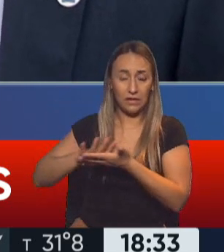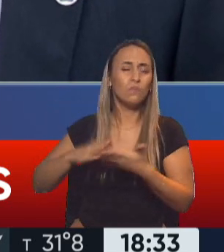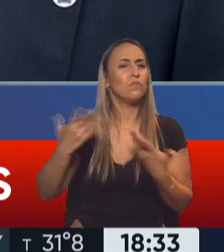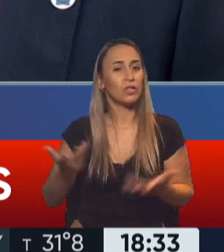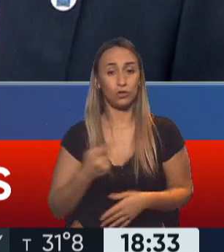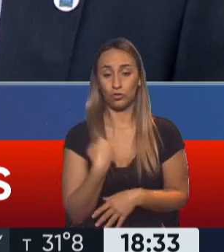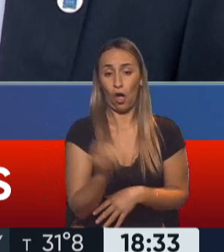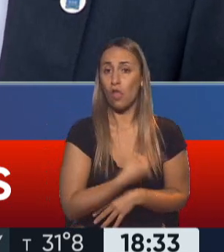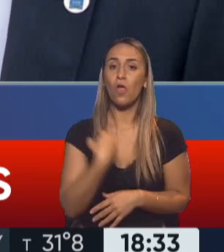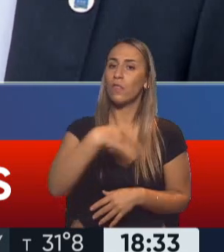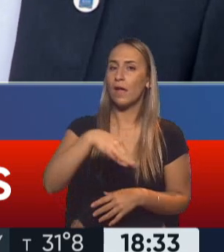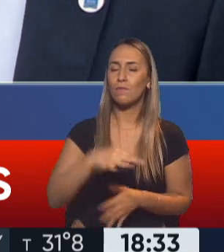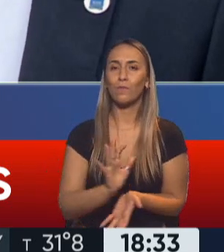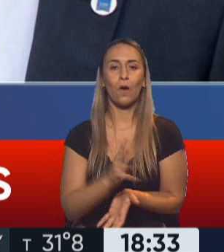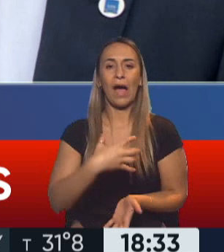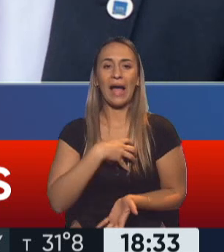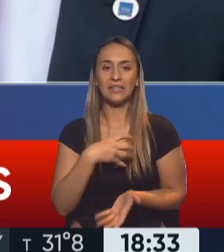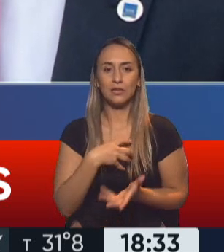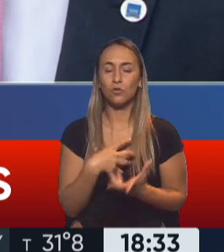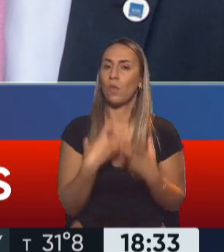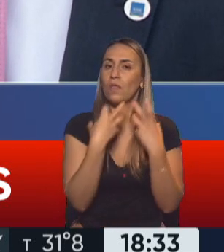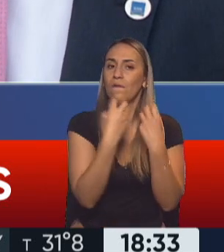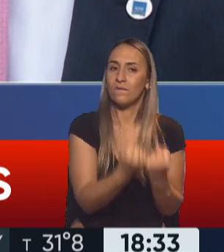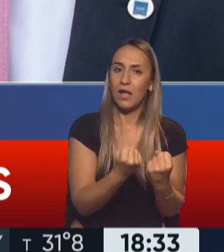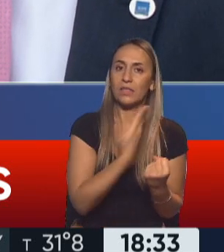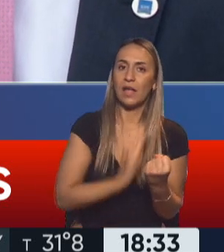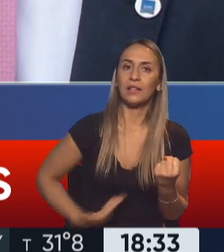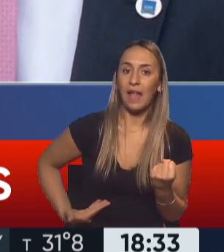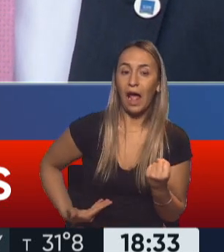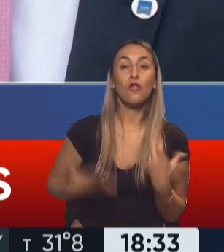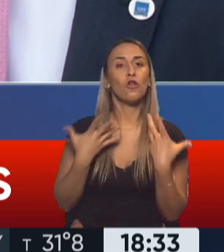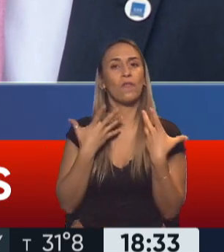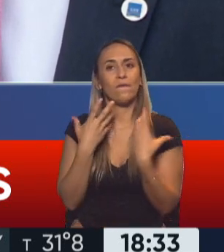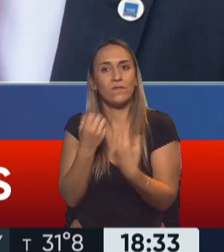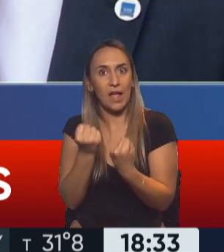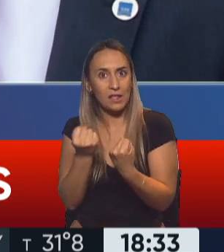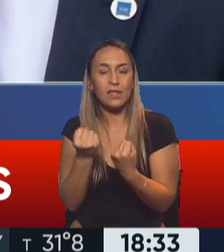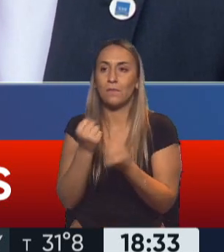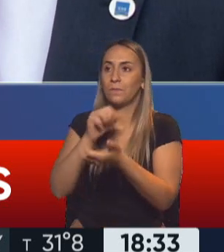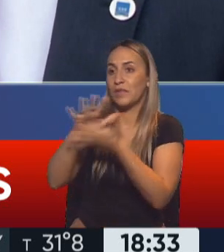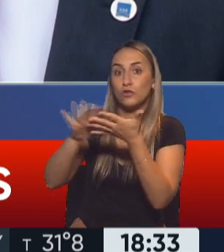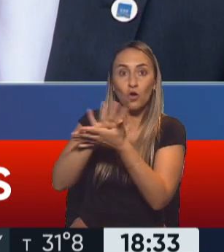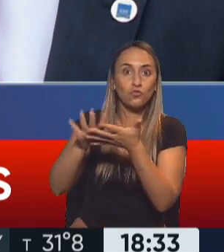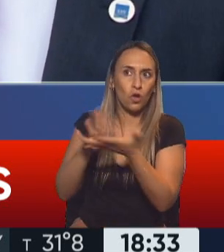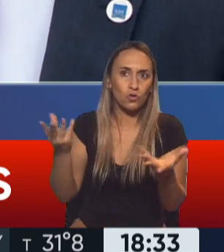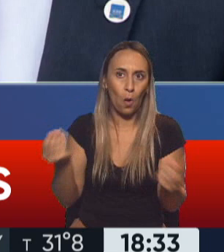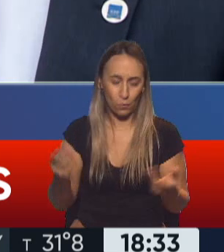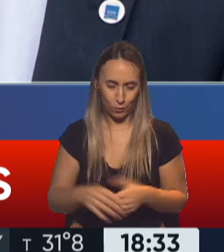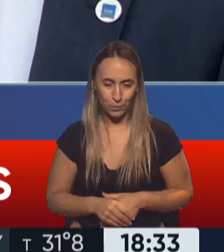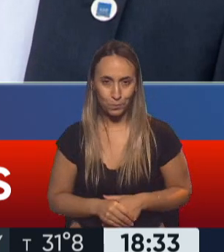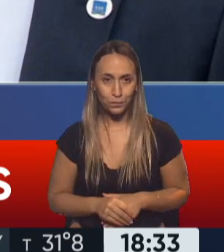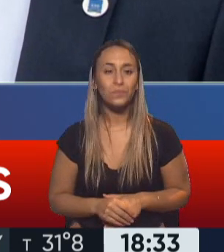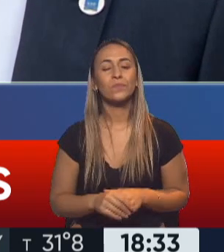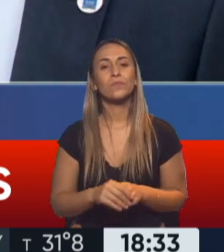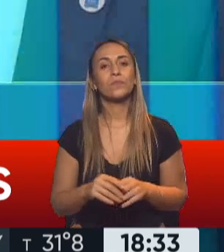pro Estado y justamente pro resolver un tema internacional como este tema. José, ¿cómo le va? Nazarena Lomagno